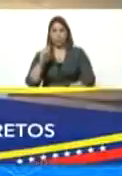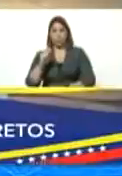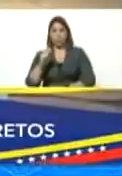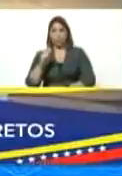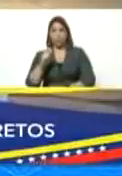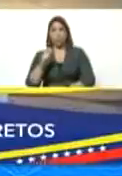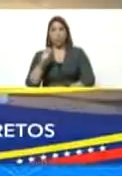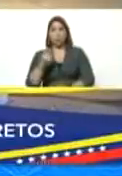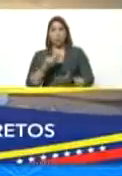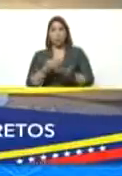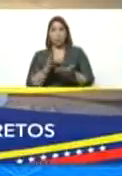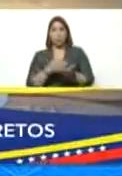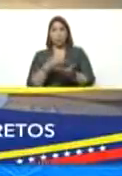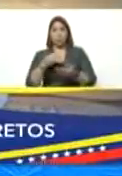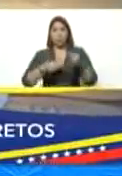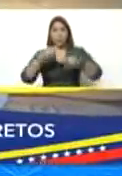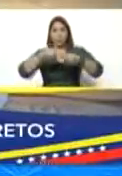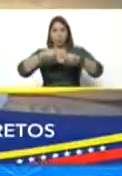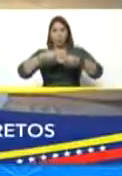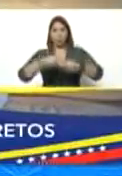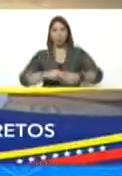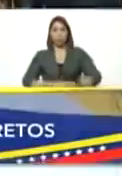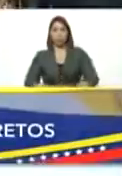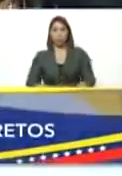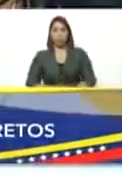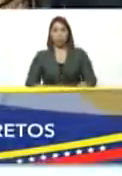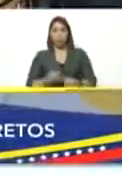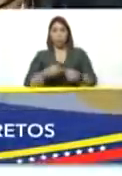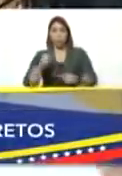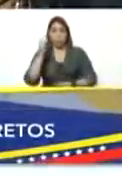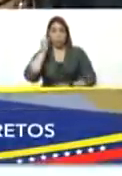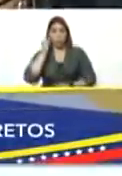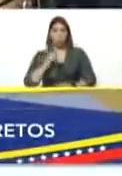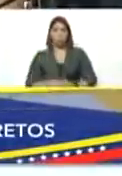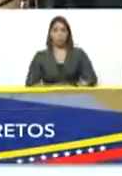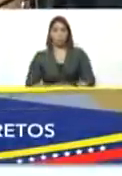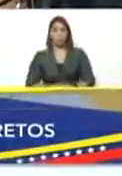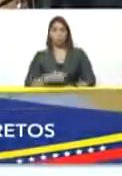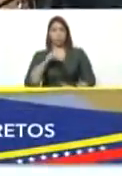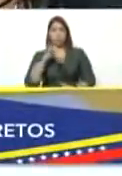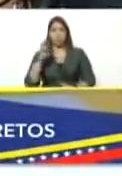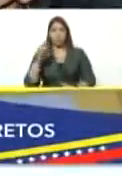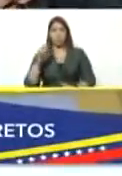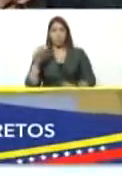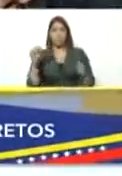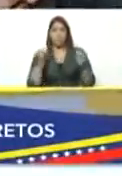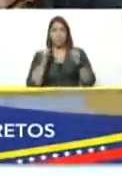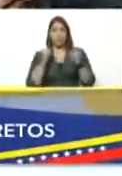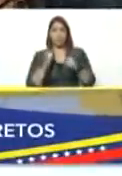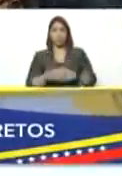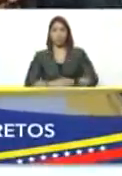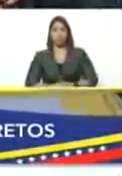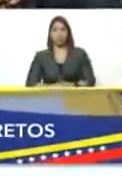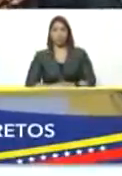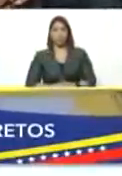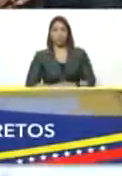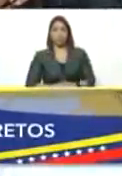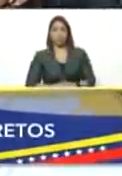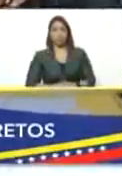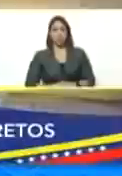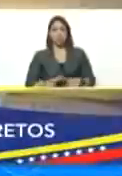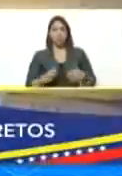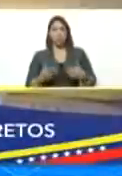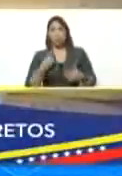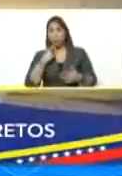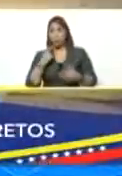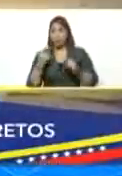Cemento. Y Rosa, de los CPT de Mérida. Cuando dije